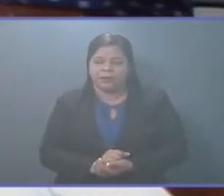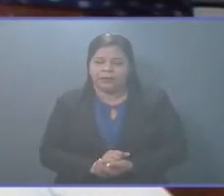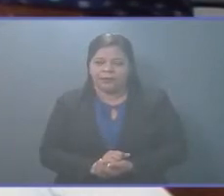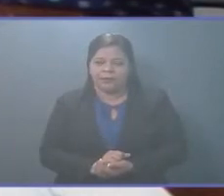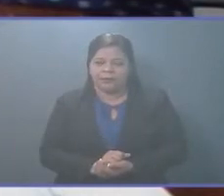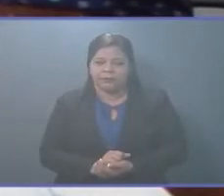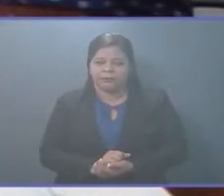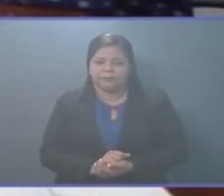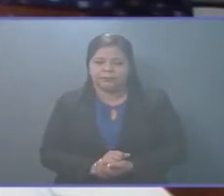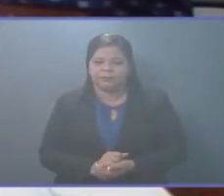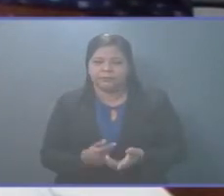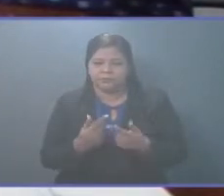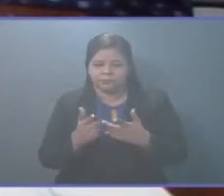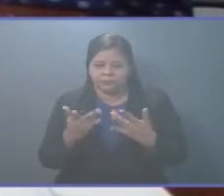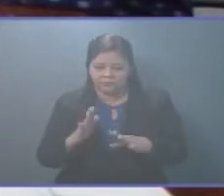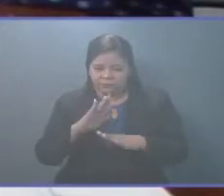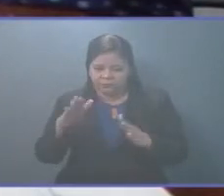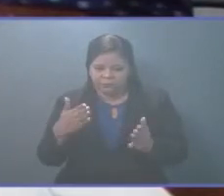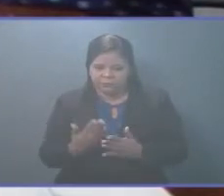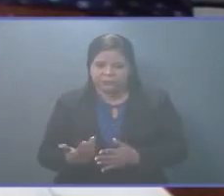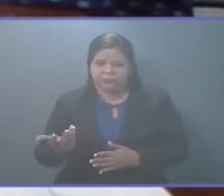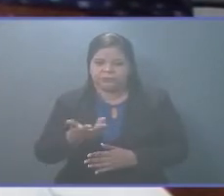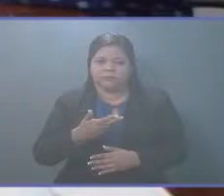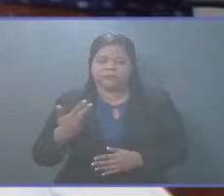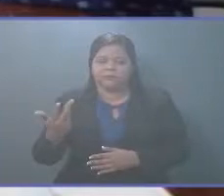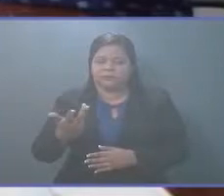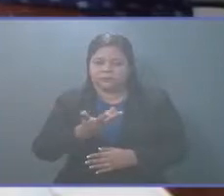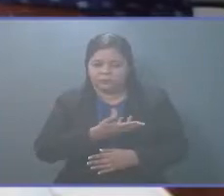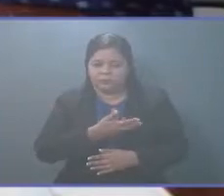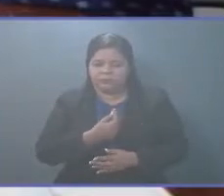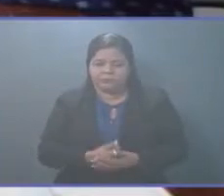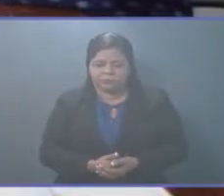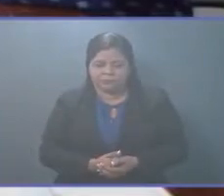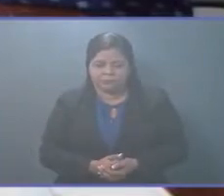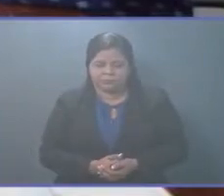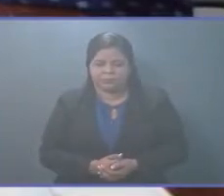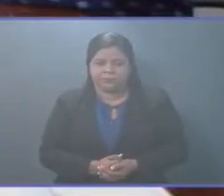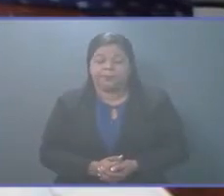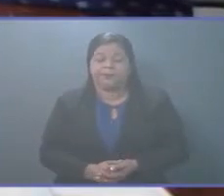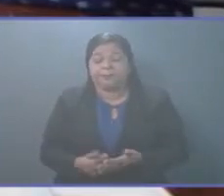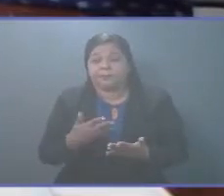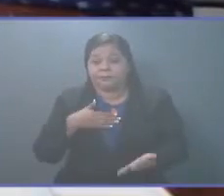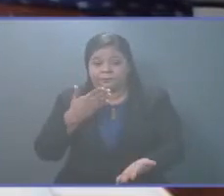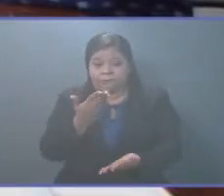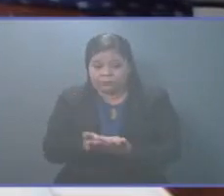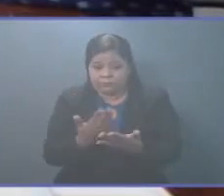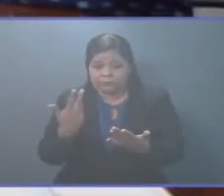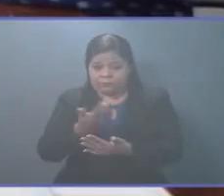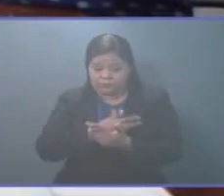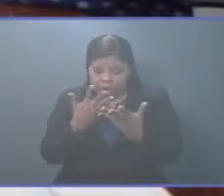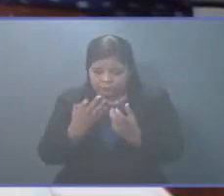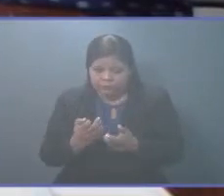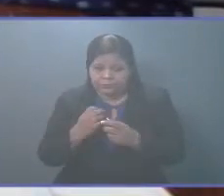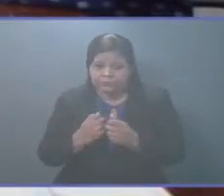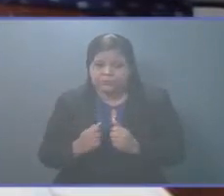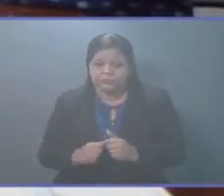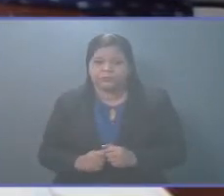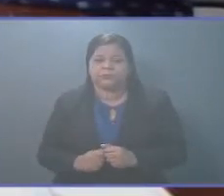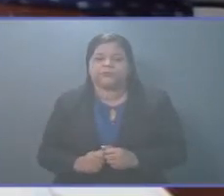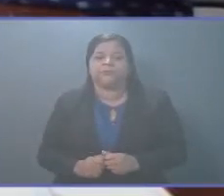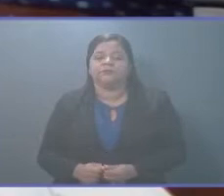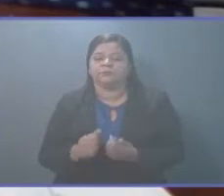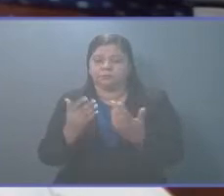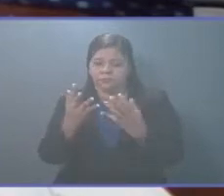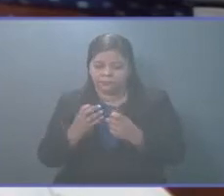Y me parece que ahí es donde hay un vacío, porque la propuesta de consultar a mí me parece